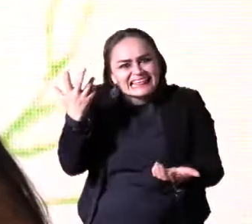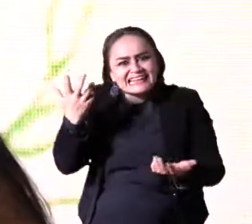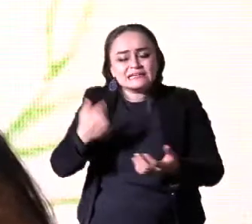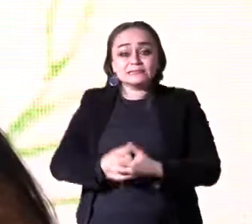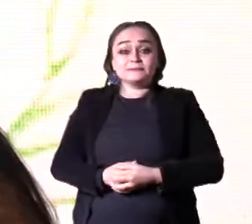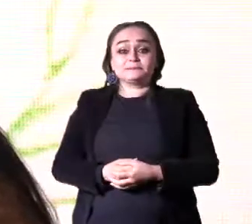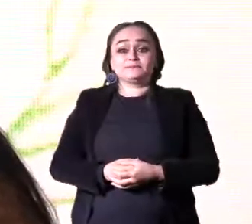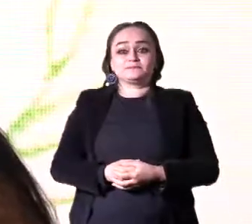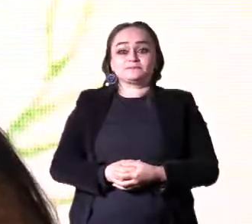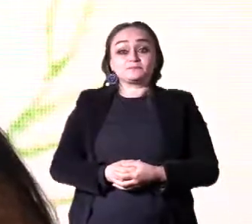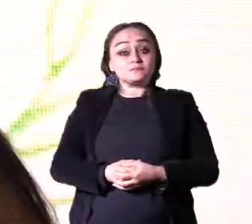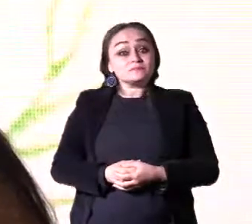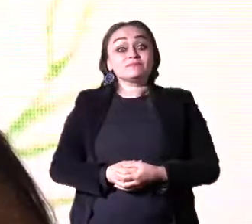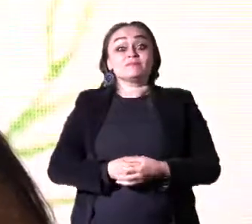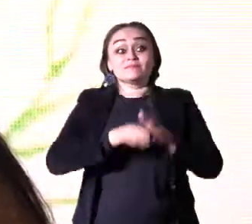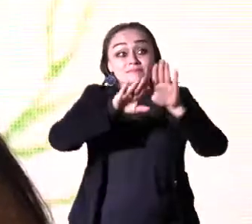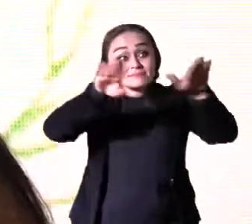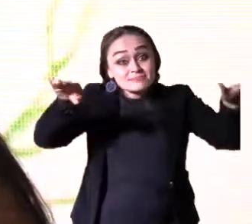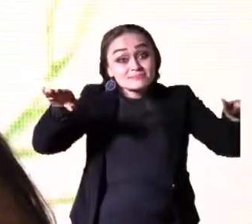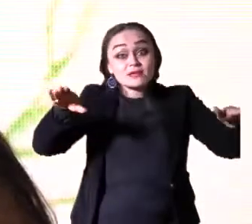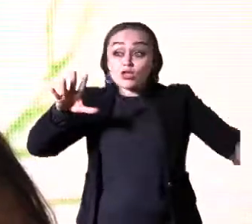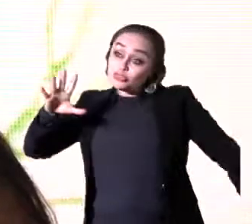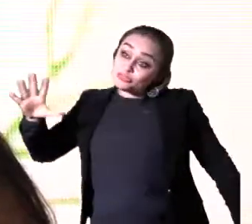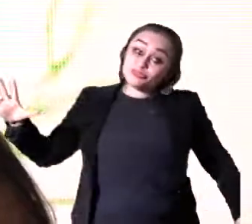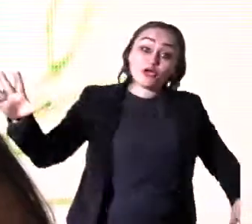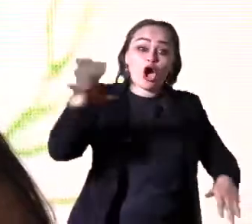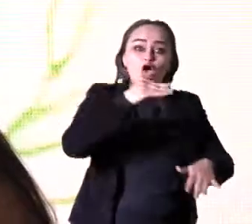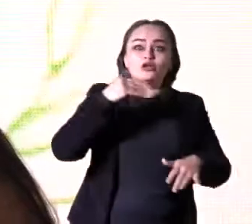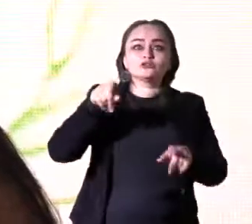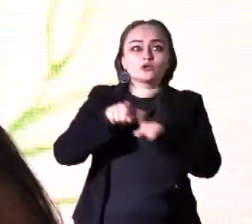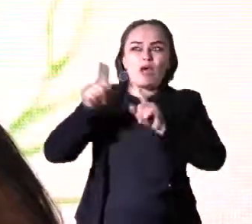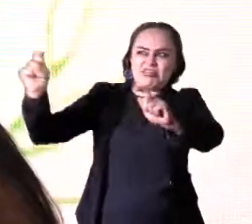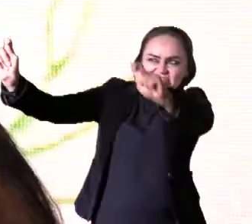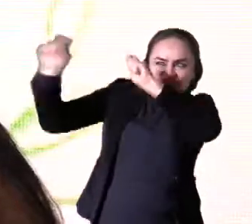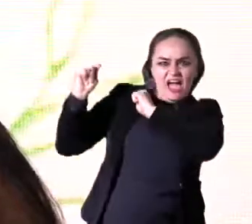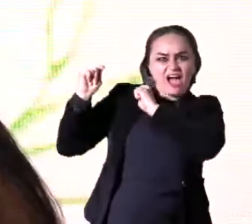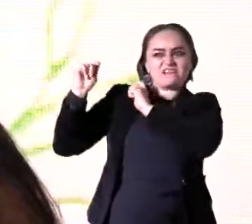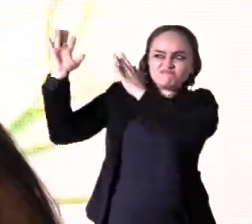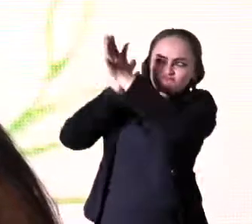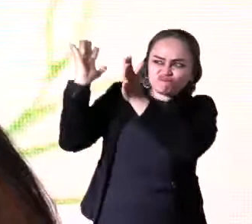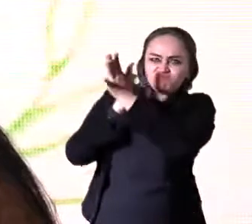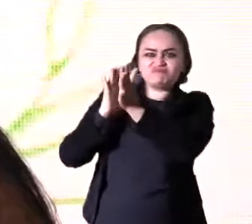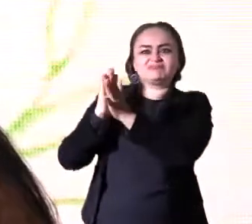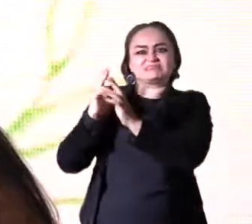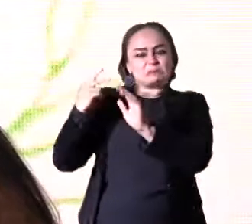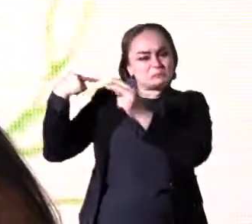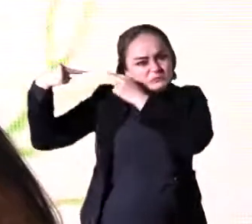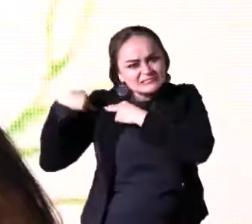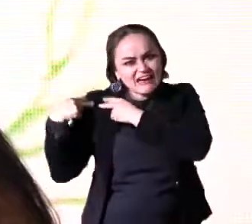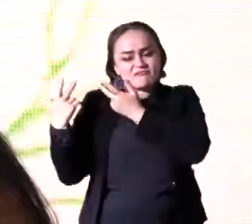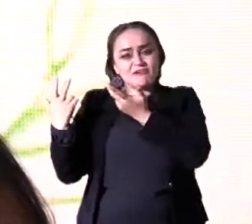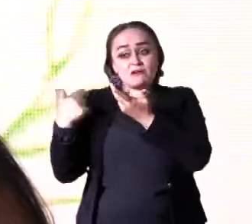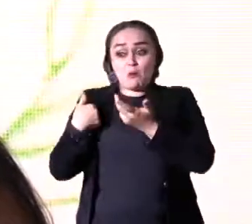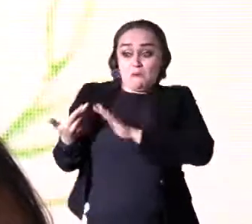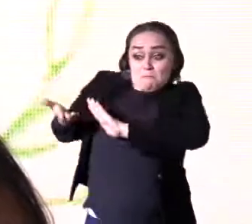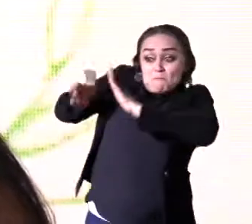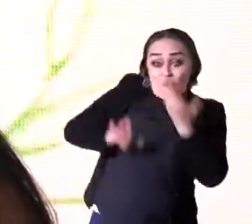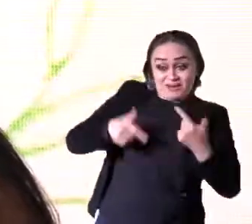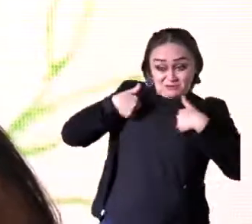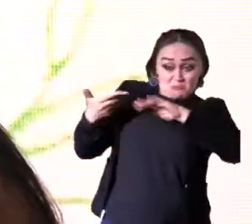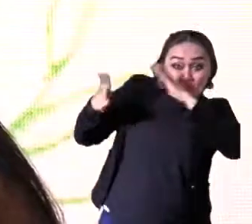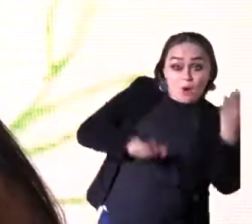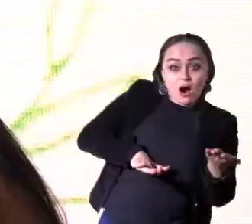entiendan que todos somos mensajeros y al eliminar nos jamás se extinguirá el mensaje